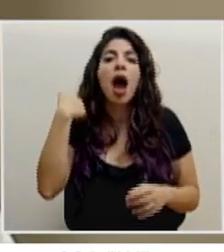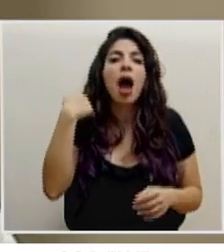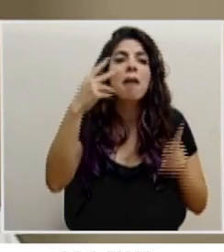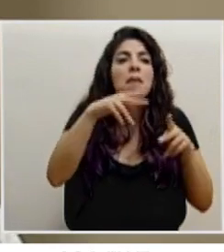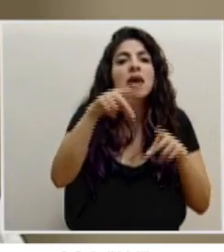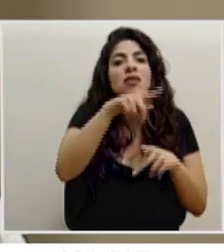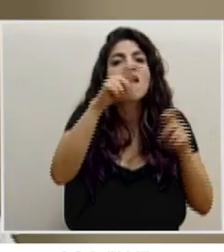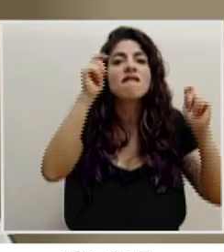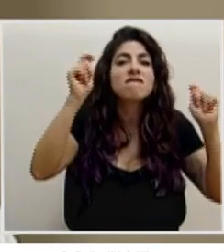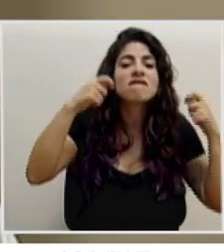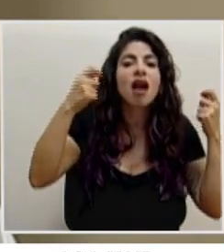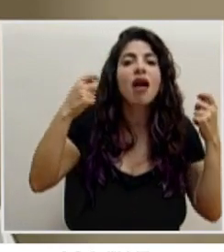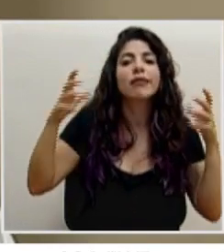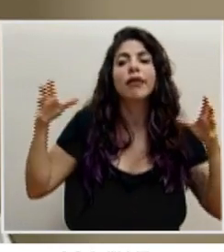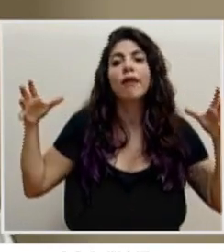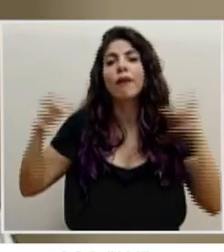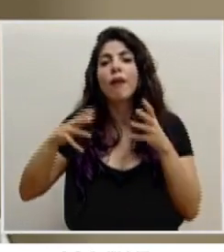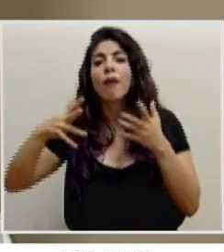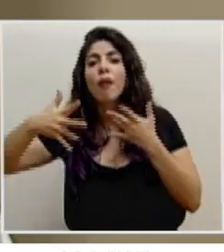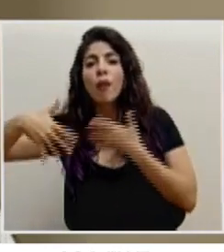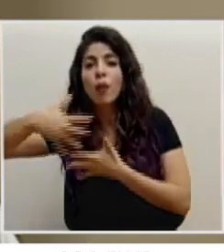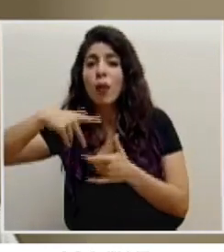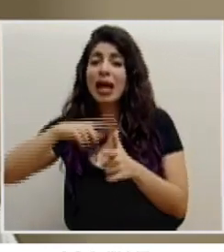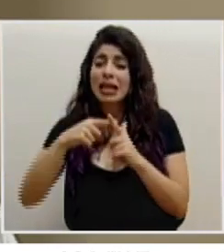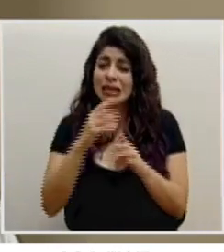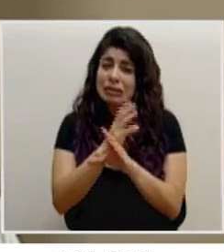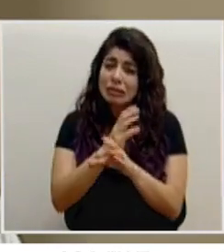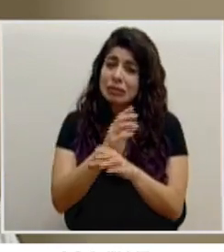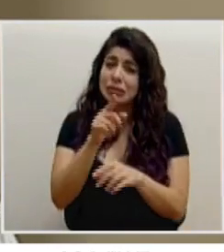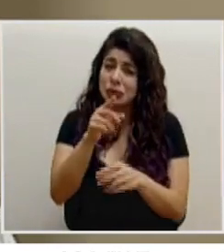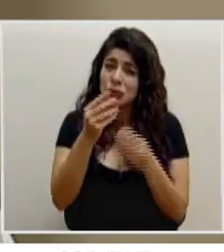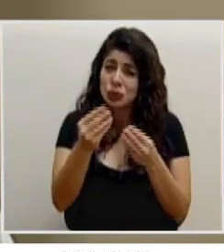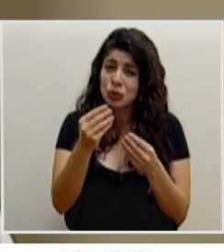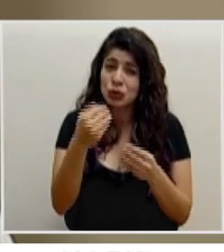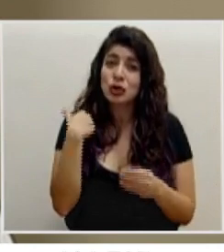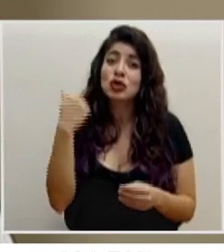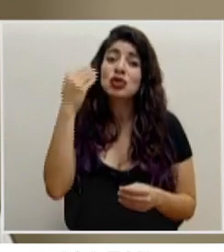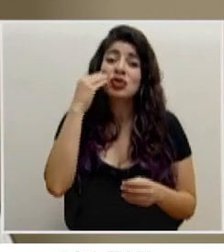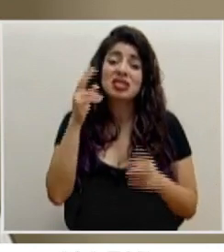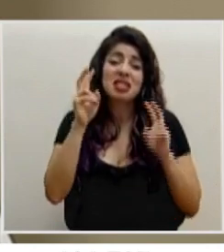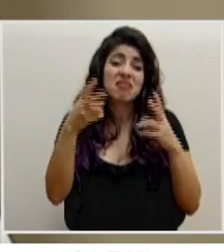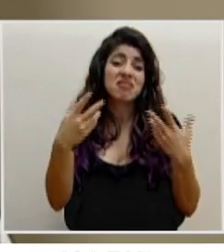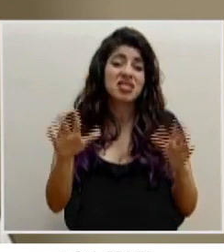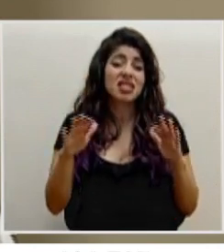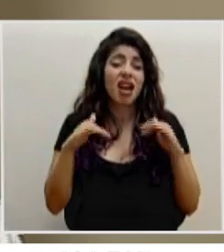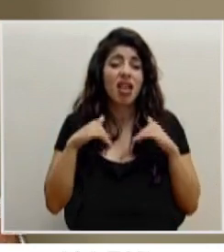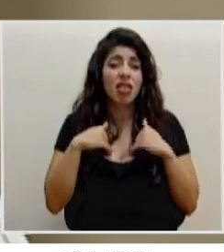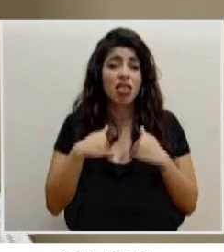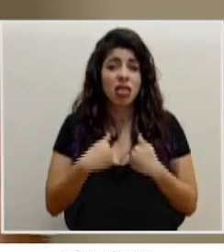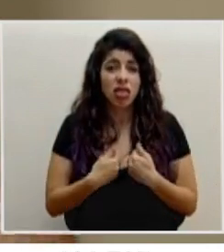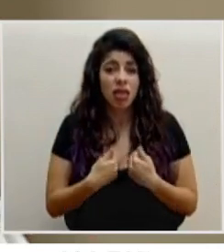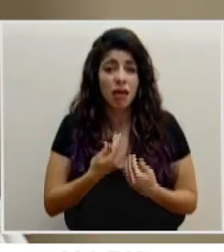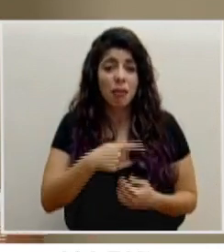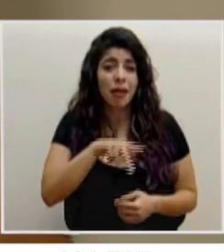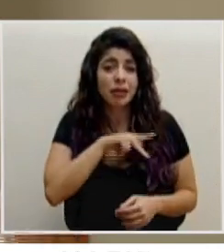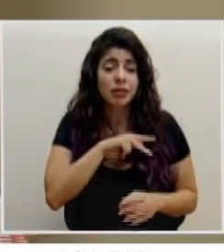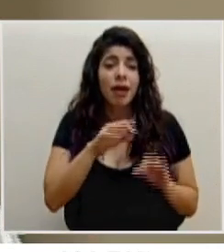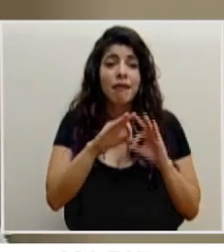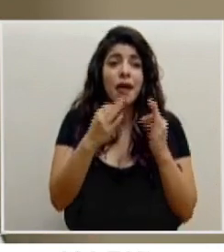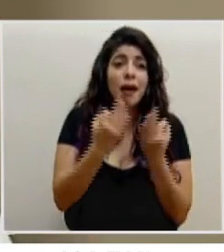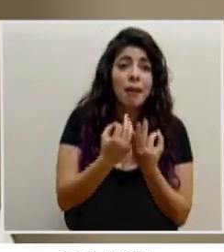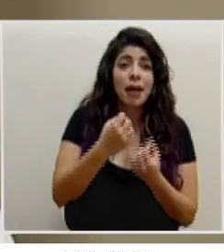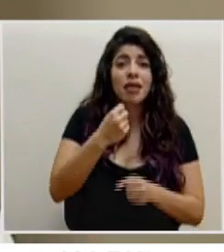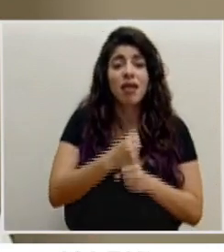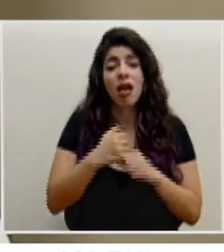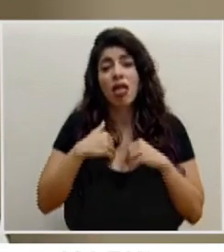que estén en aglomeraciones. Entonces, por favor, cuídense mucho. Yo sé que esto es cansado desde el punto de vista personal, familiar,